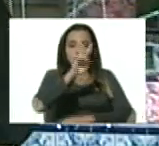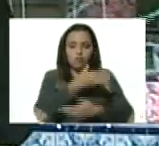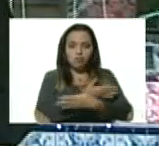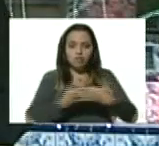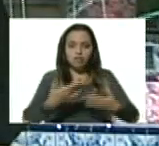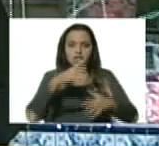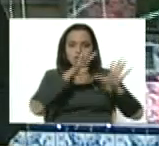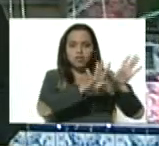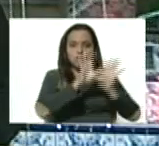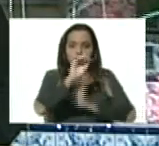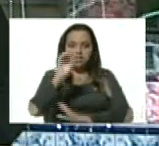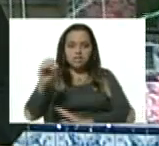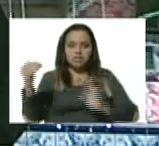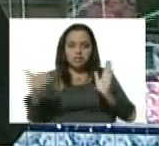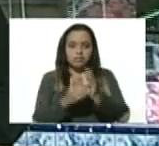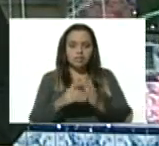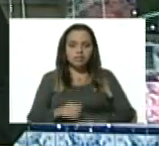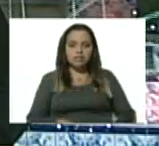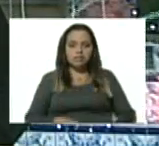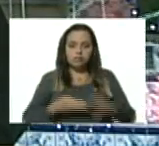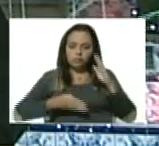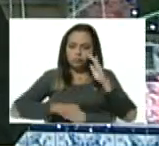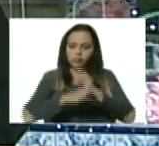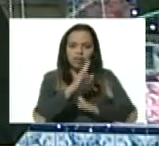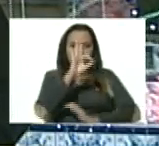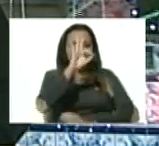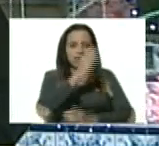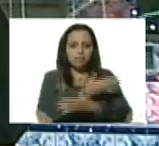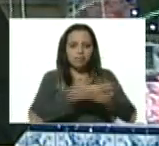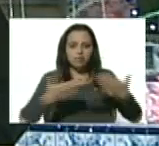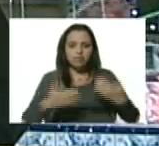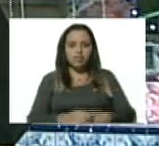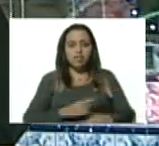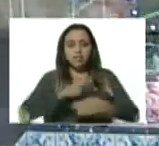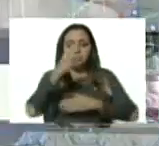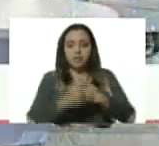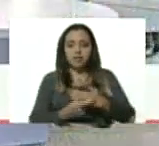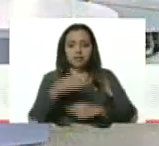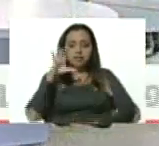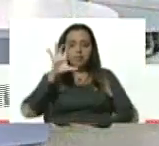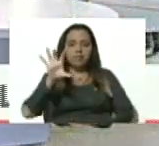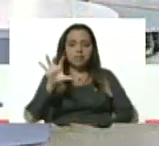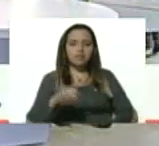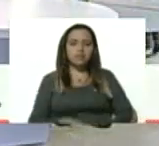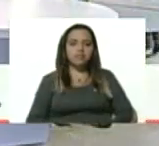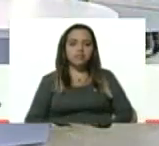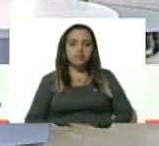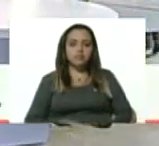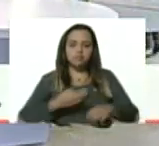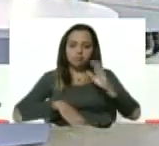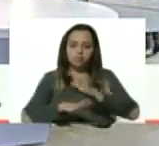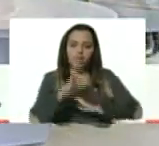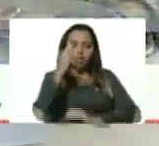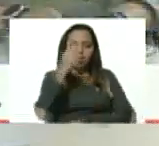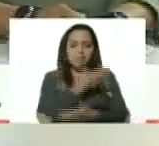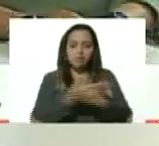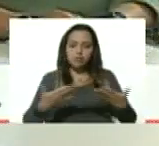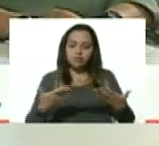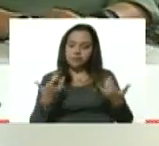2.900.000, rumbo a los 3 millones del plan de la patria, rumbo a los 3 millones ya.